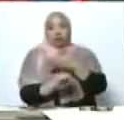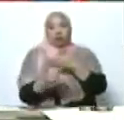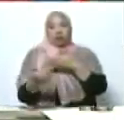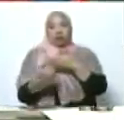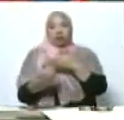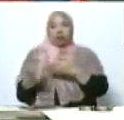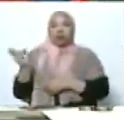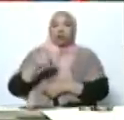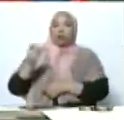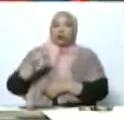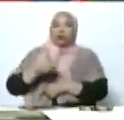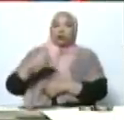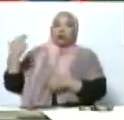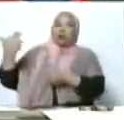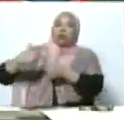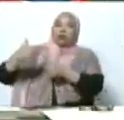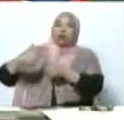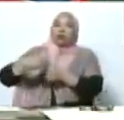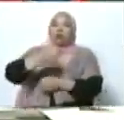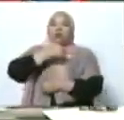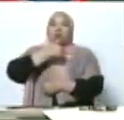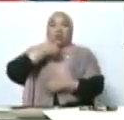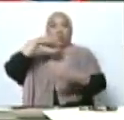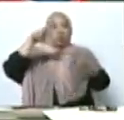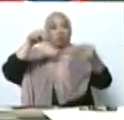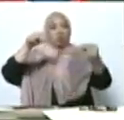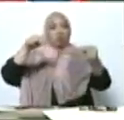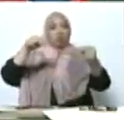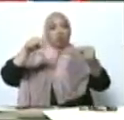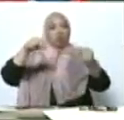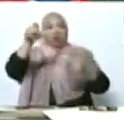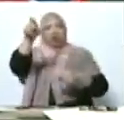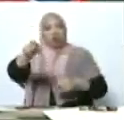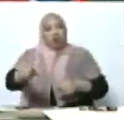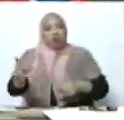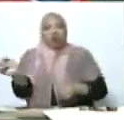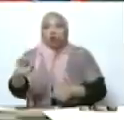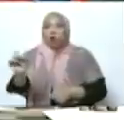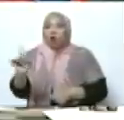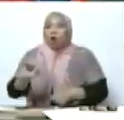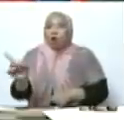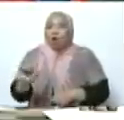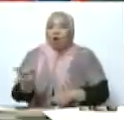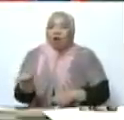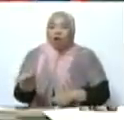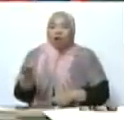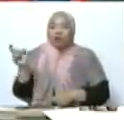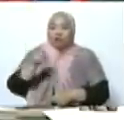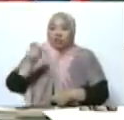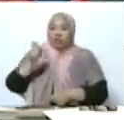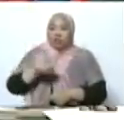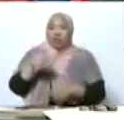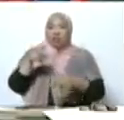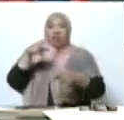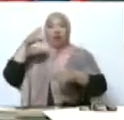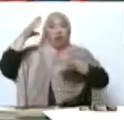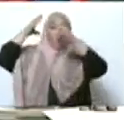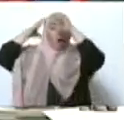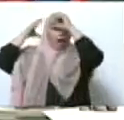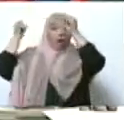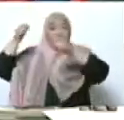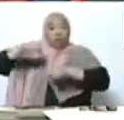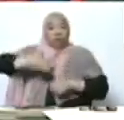si necesitan petróleo, ¿con quién hablan? ¿Con Narnia? No. Tienen que venir a hablar aquí con Nicolás Maduro